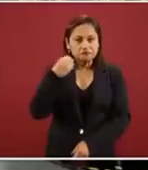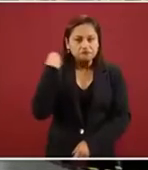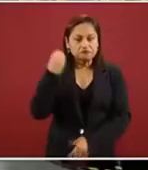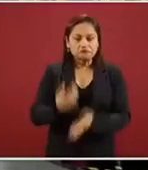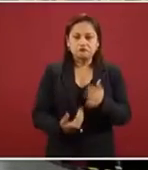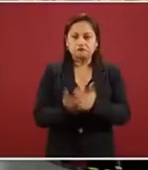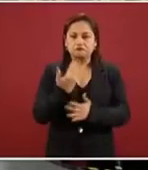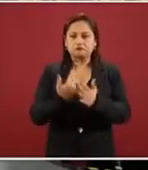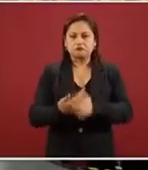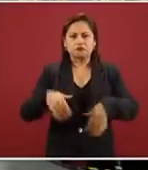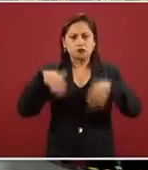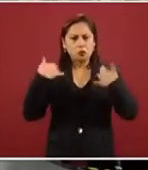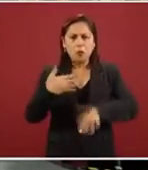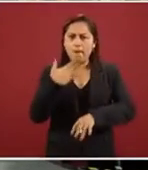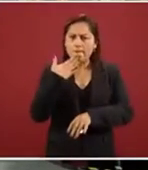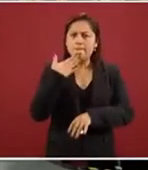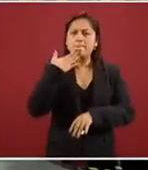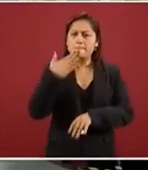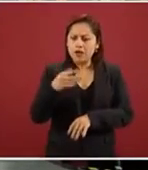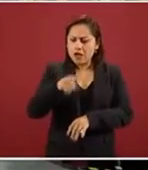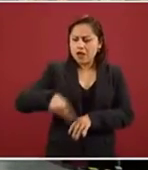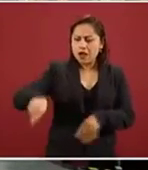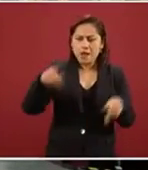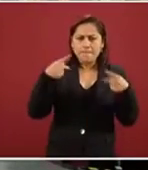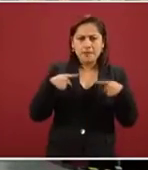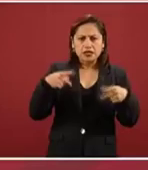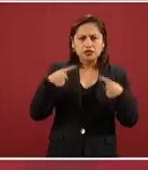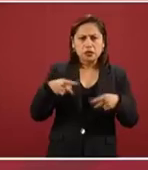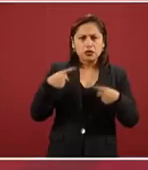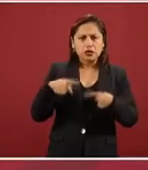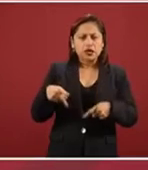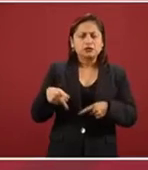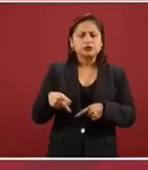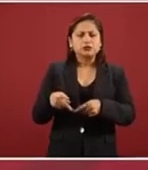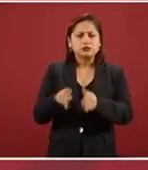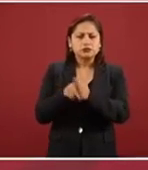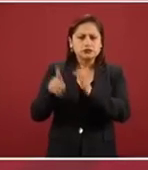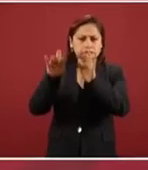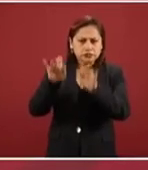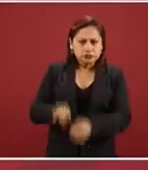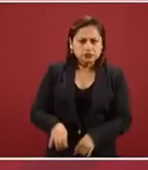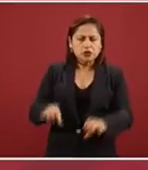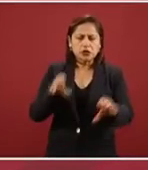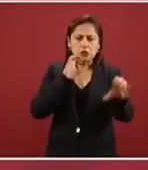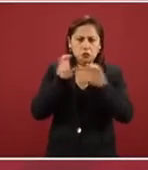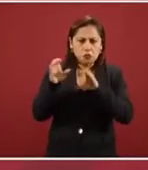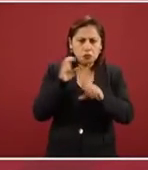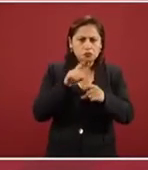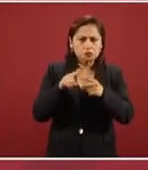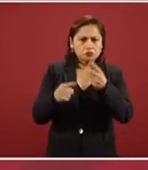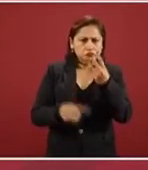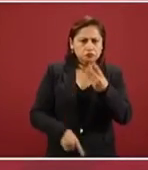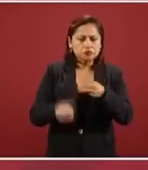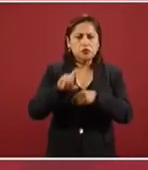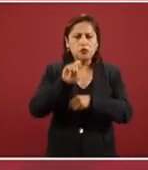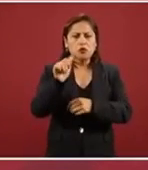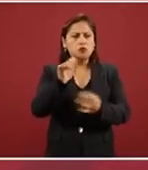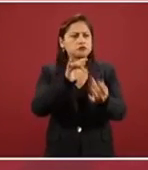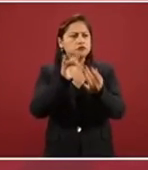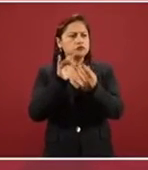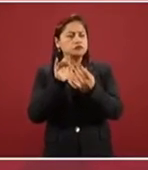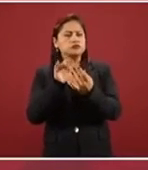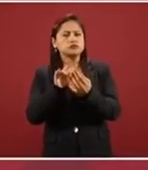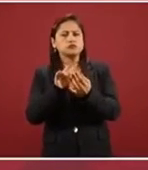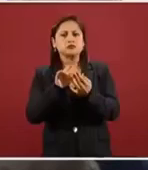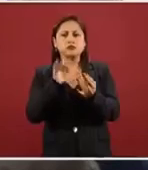para los medios, ¿sí?, convencionales, para las redes sociales y para nosotros. Nos permite